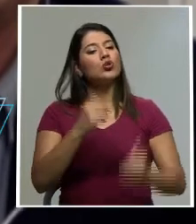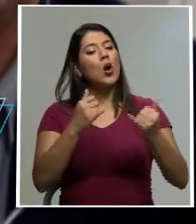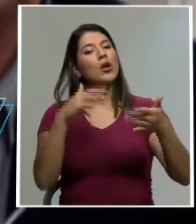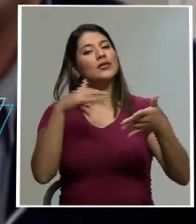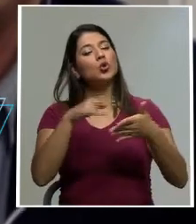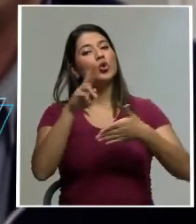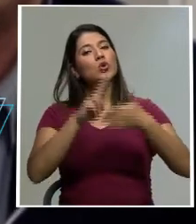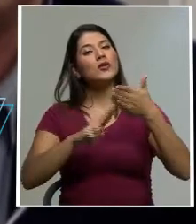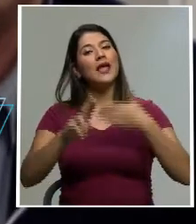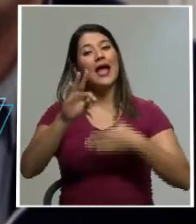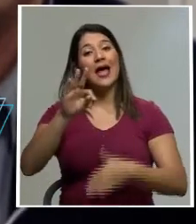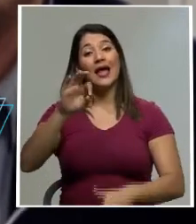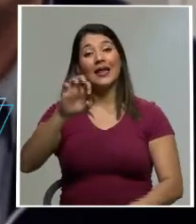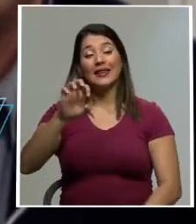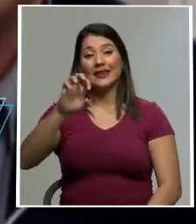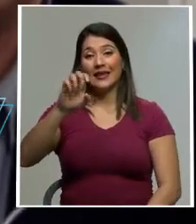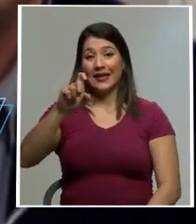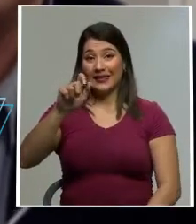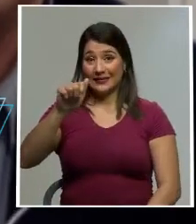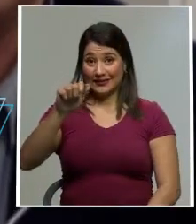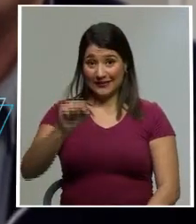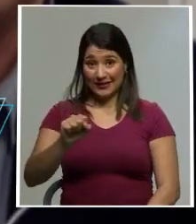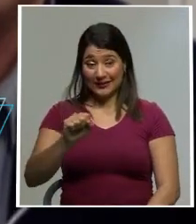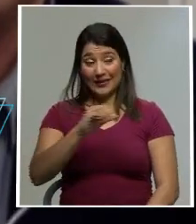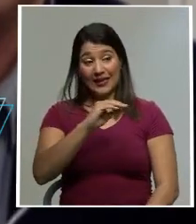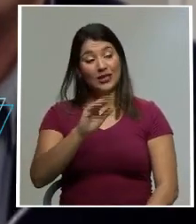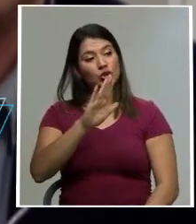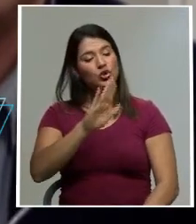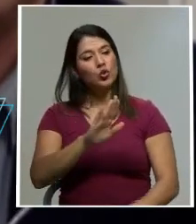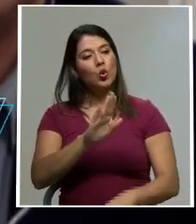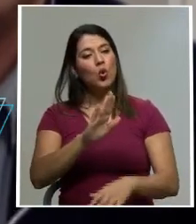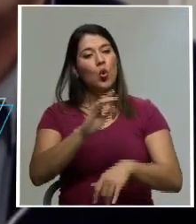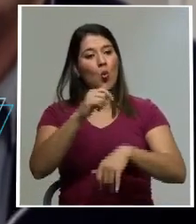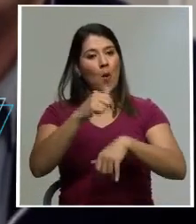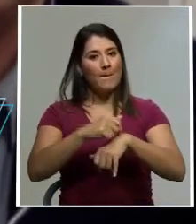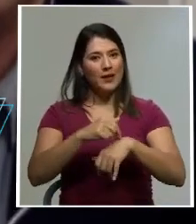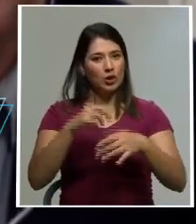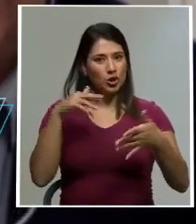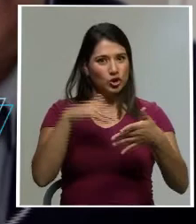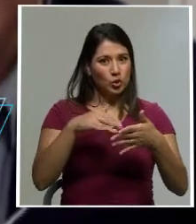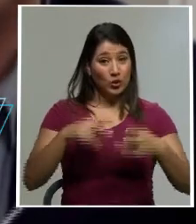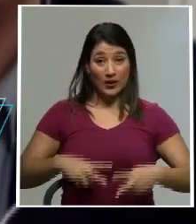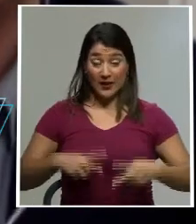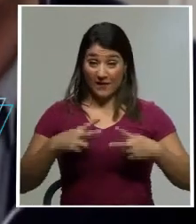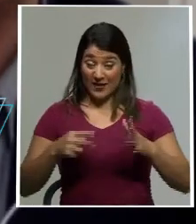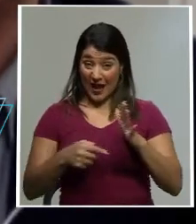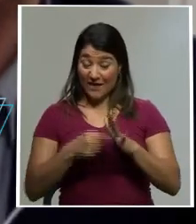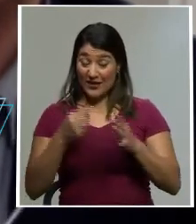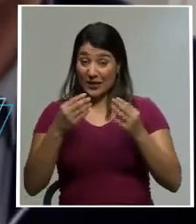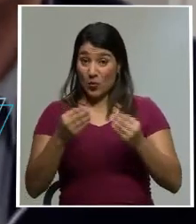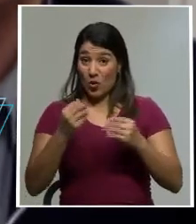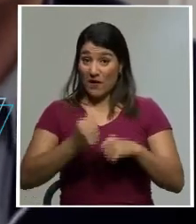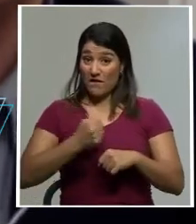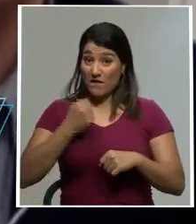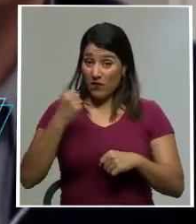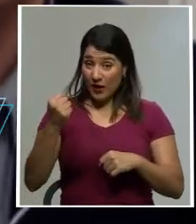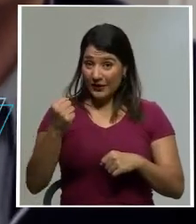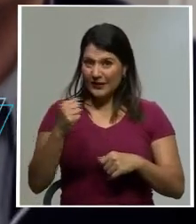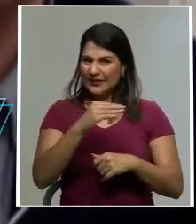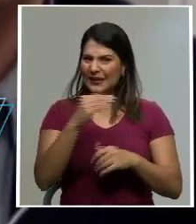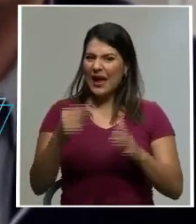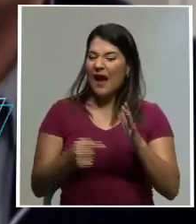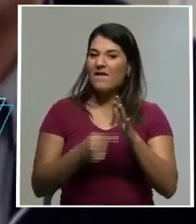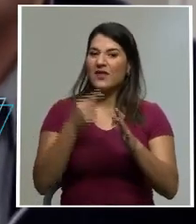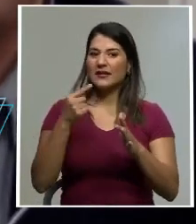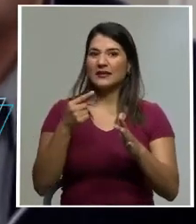Universidad de Texas y estas etapas de estudio y de vida usualmente son muy fuertes y marcan a la